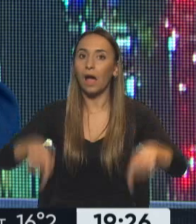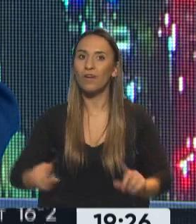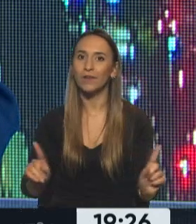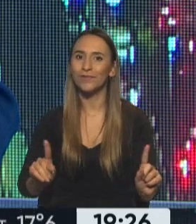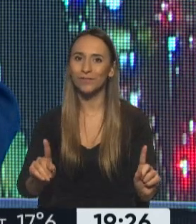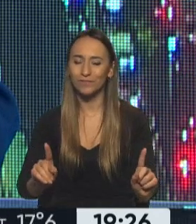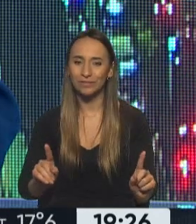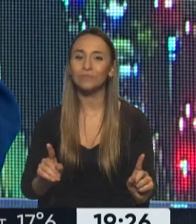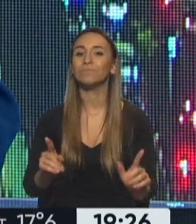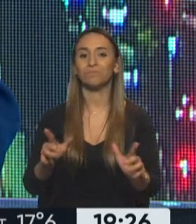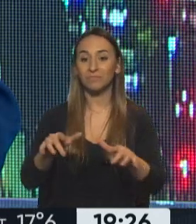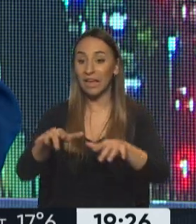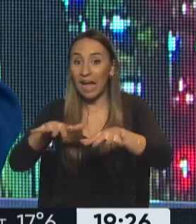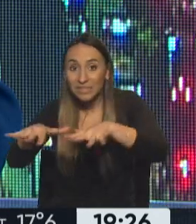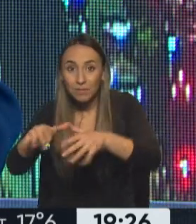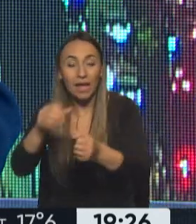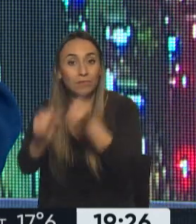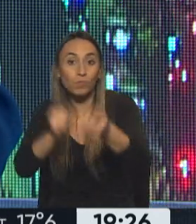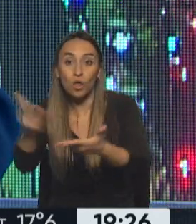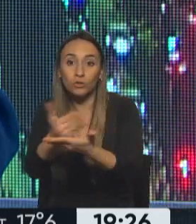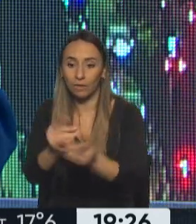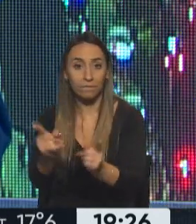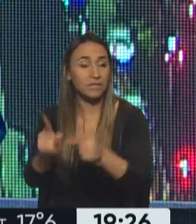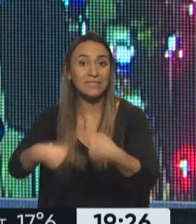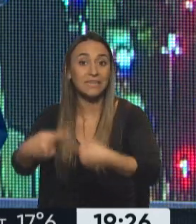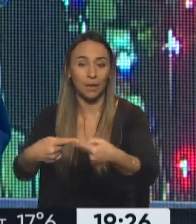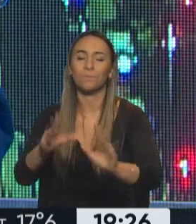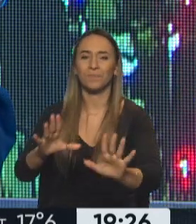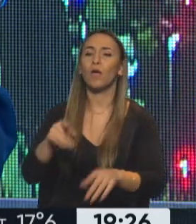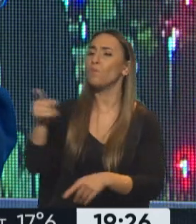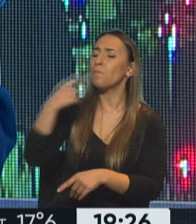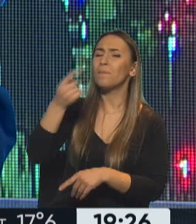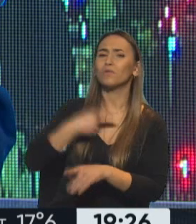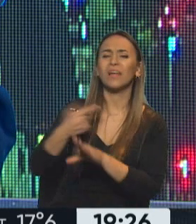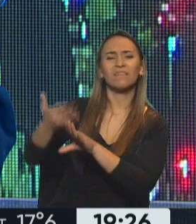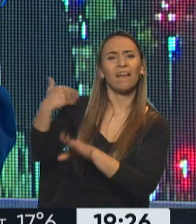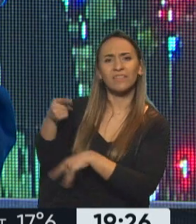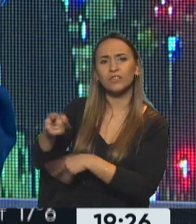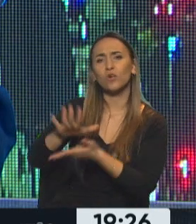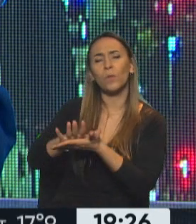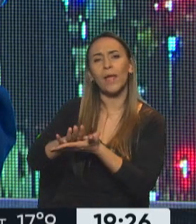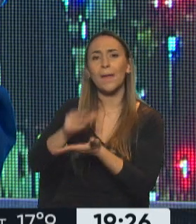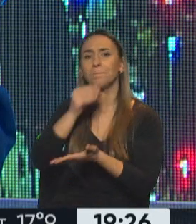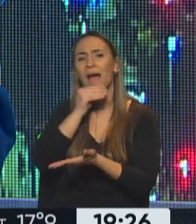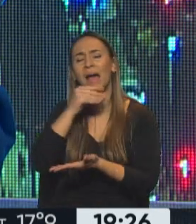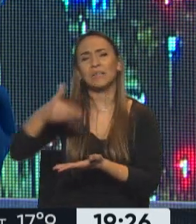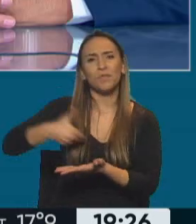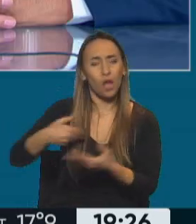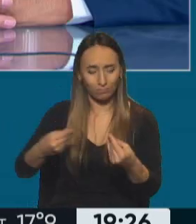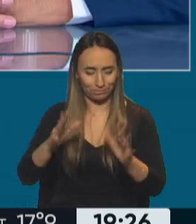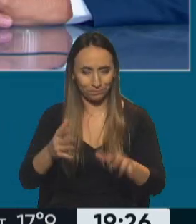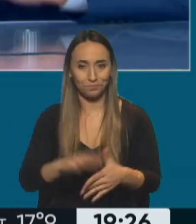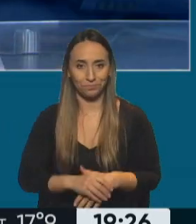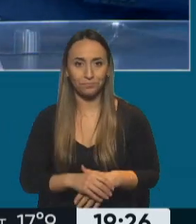actividad. Pero estamos pensando a partir de diciembre. ¿Qué me pidió Massa? Que bien me dijiste. ¿Qué te pidió Massa? Primero, que tenemos claro que